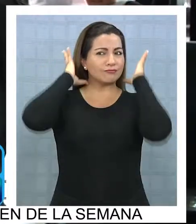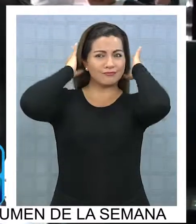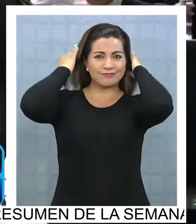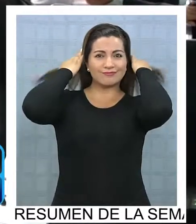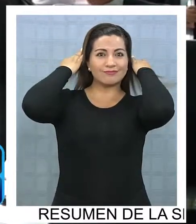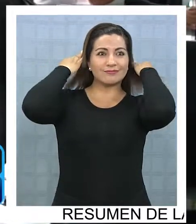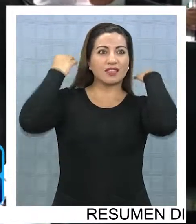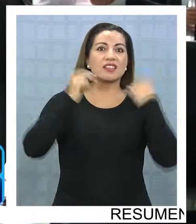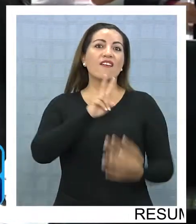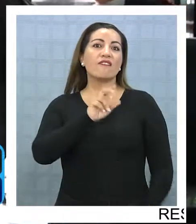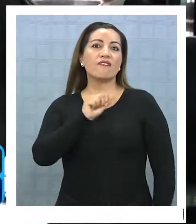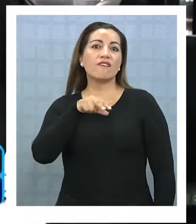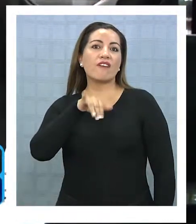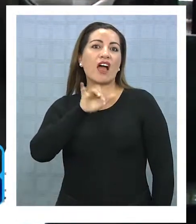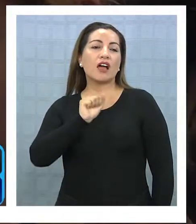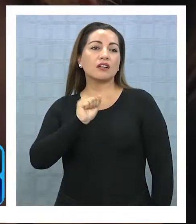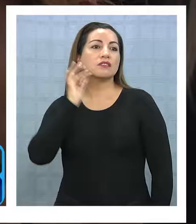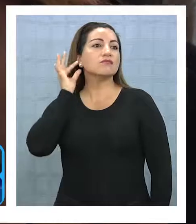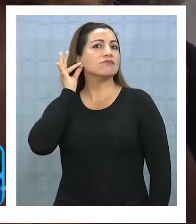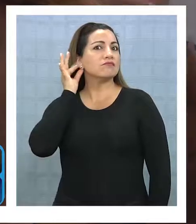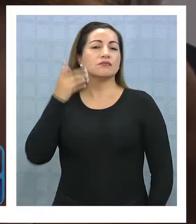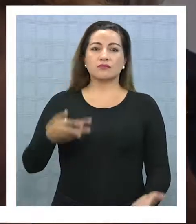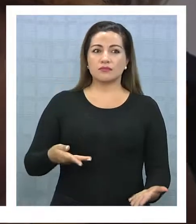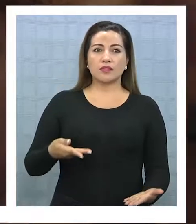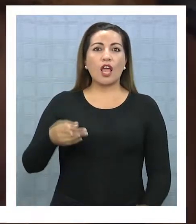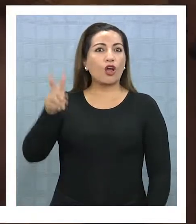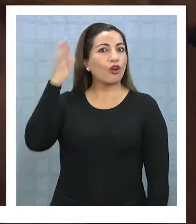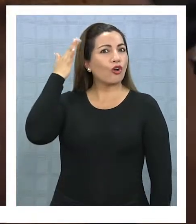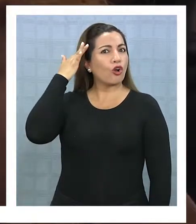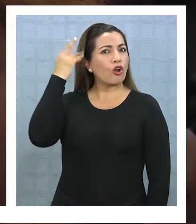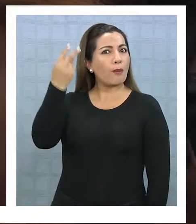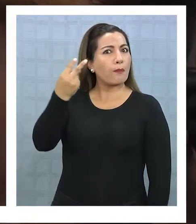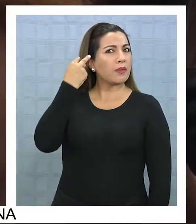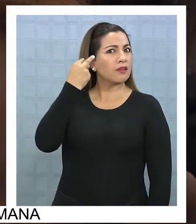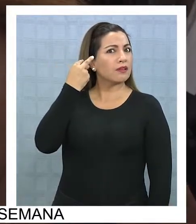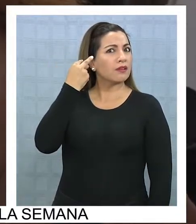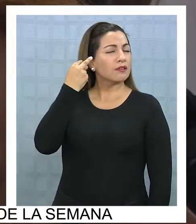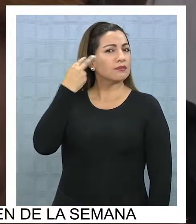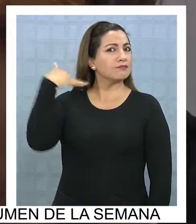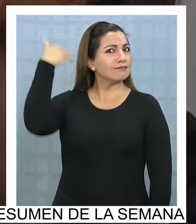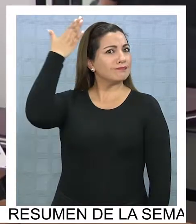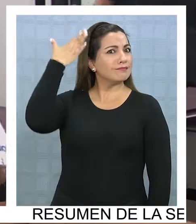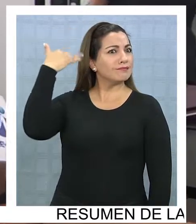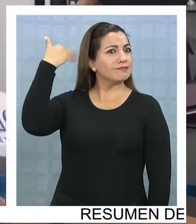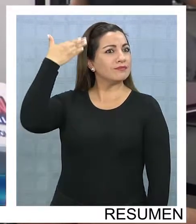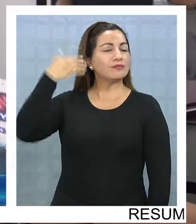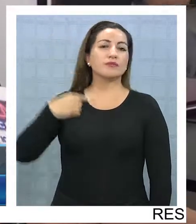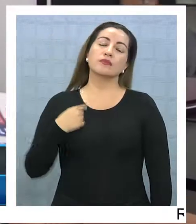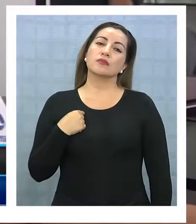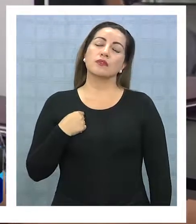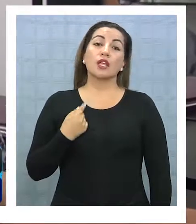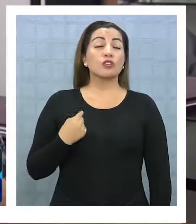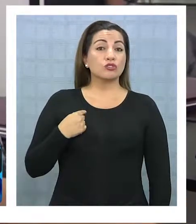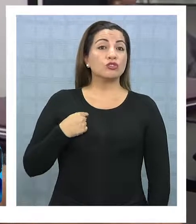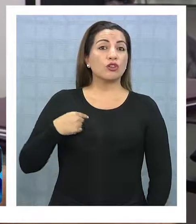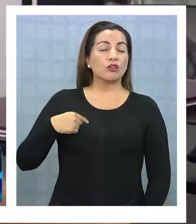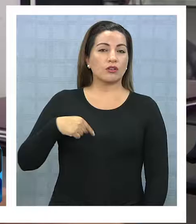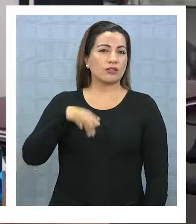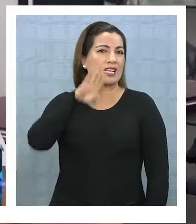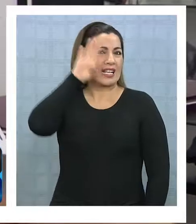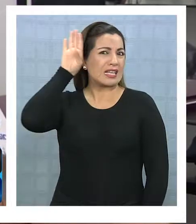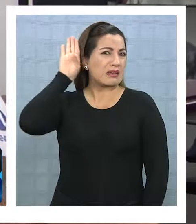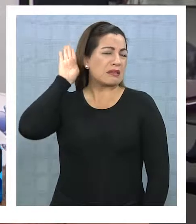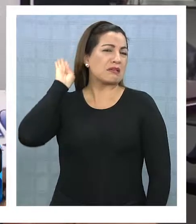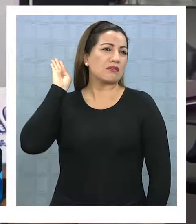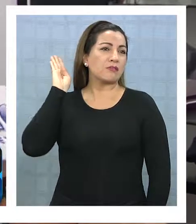eso es que Ibania se atrevió y fíjese de qué color se teñirá el pelo. Bueno, yo me vengo a decolorar el pelo